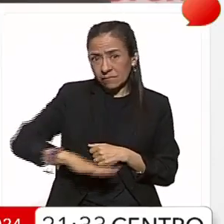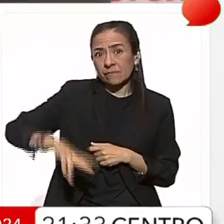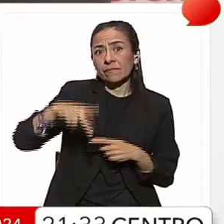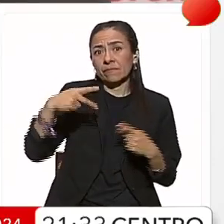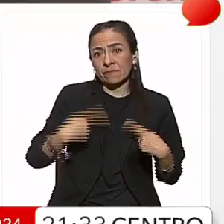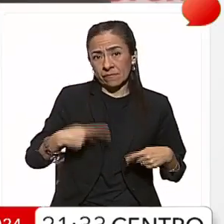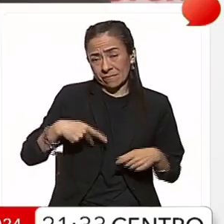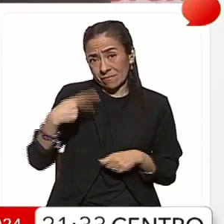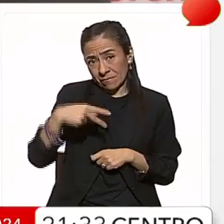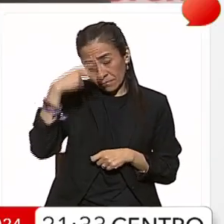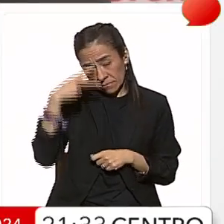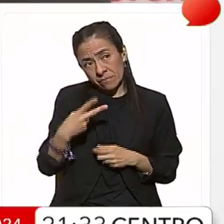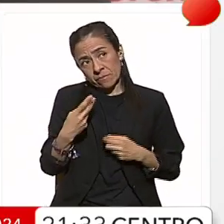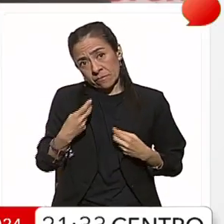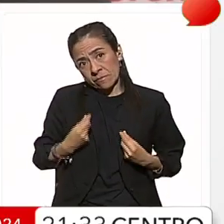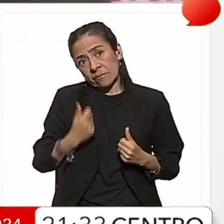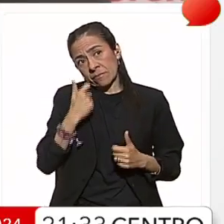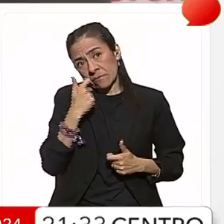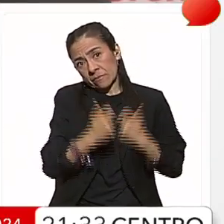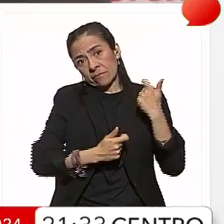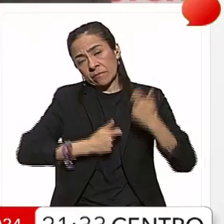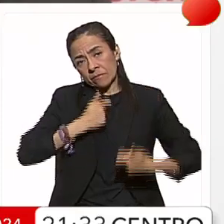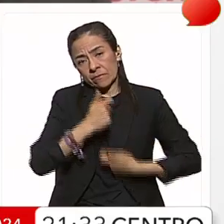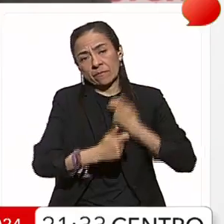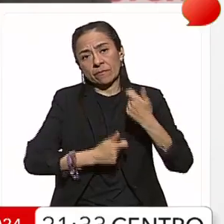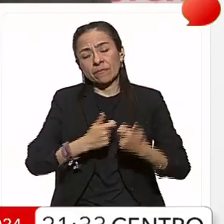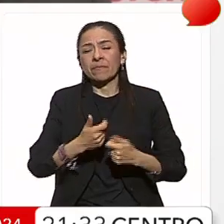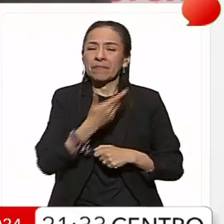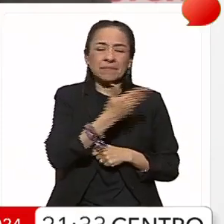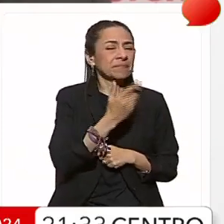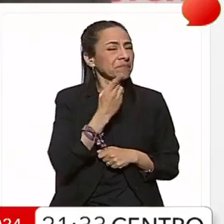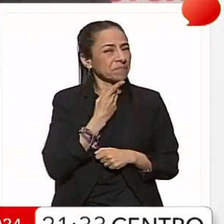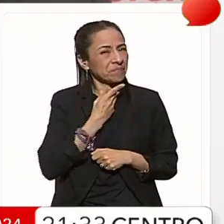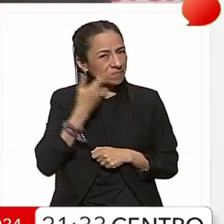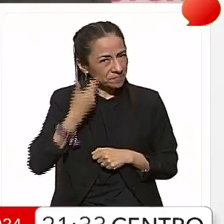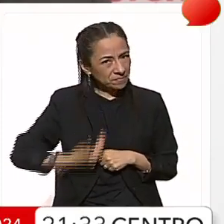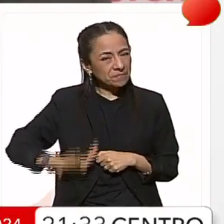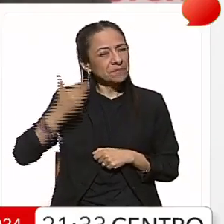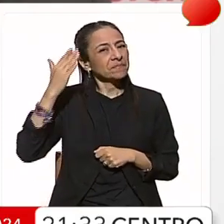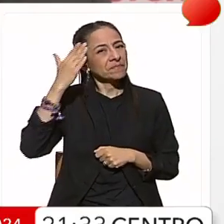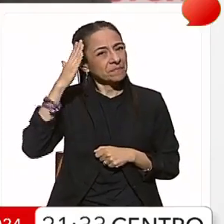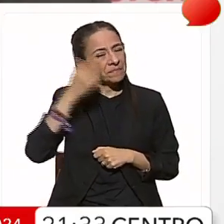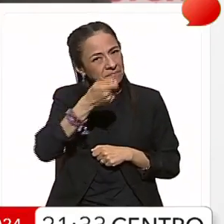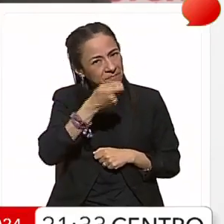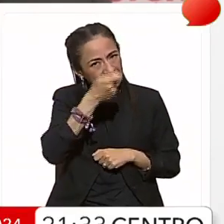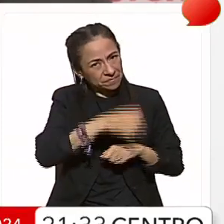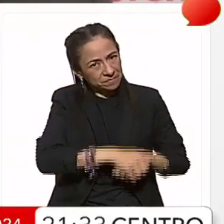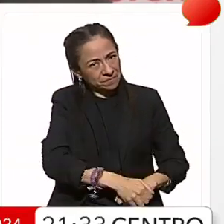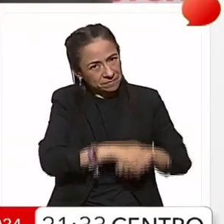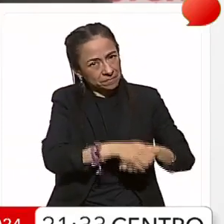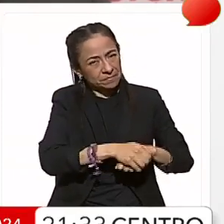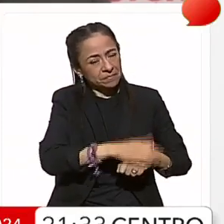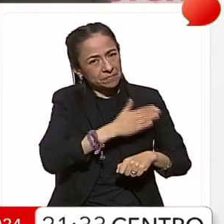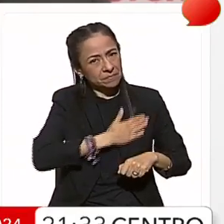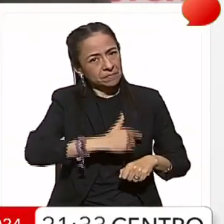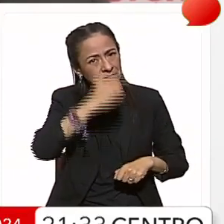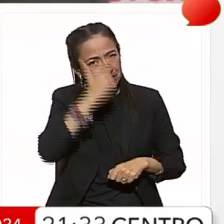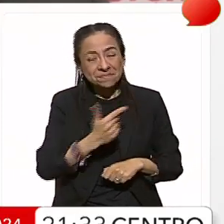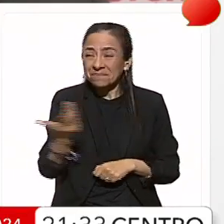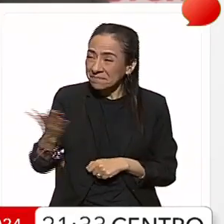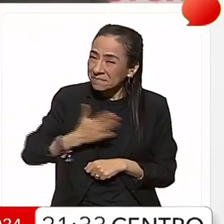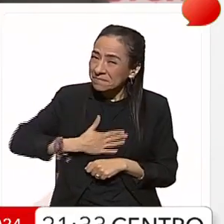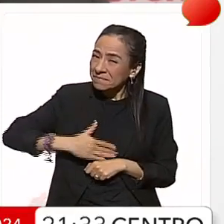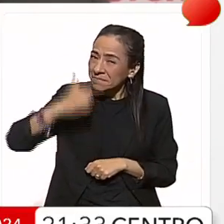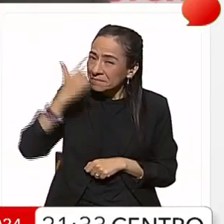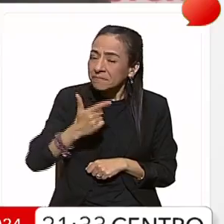los mexicanos. Diputado, le saluda Alberto Nájar. Buenas noches, bienvenido. Buenas Diputado, noches, Alberto.